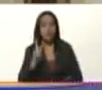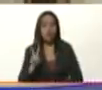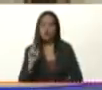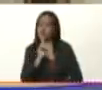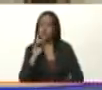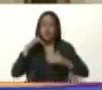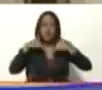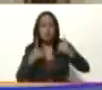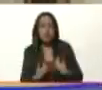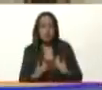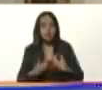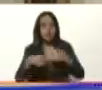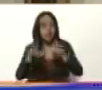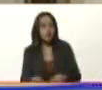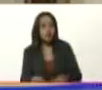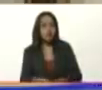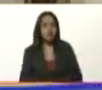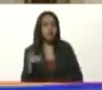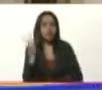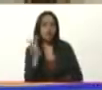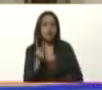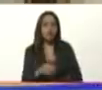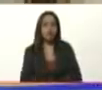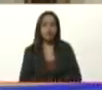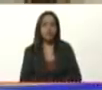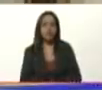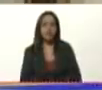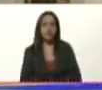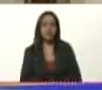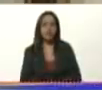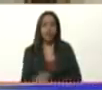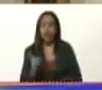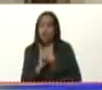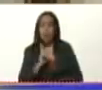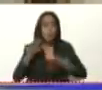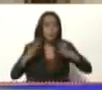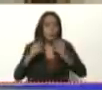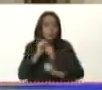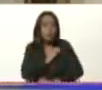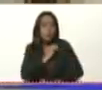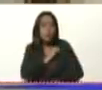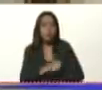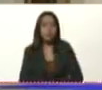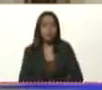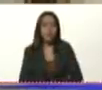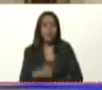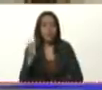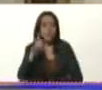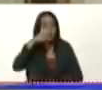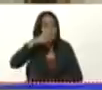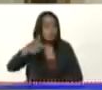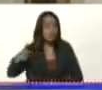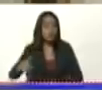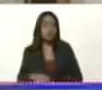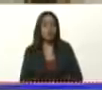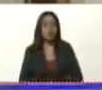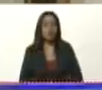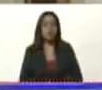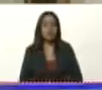rinde, el venezolano no se acobarda. El venezolano y la venezolana